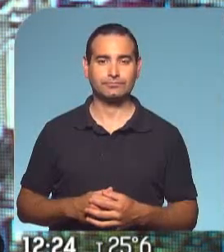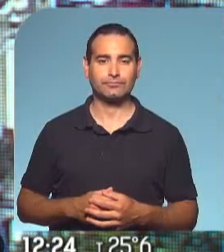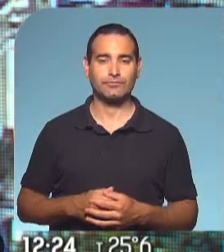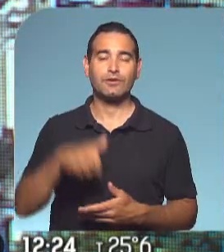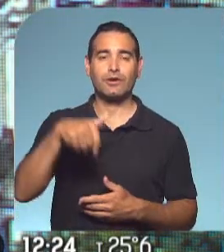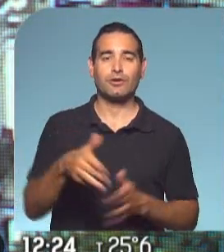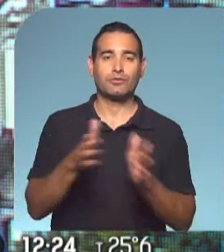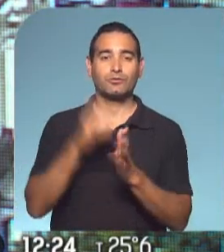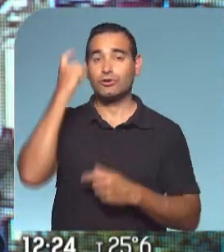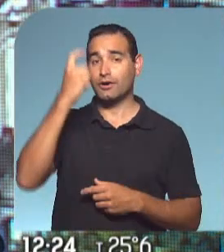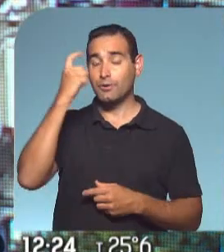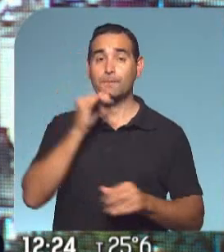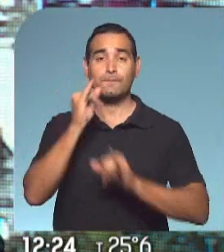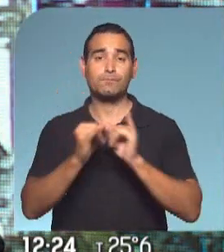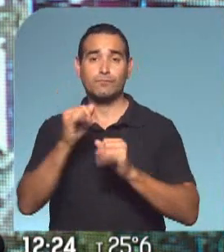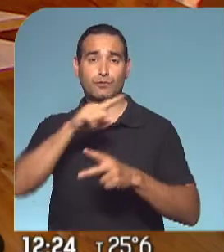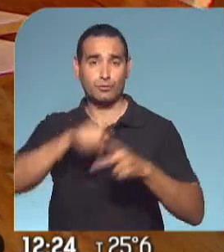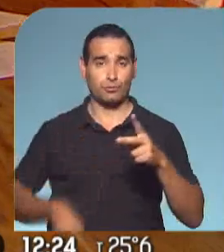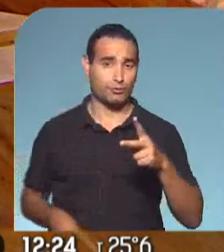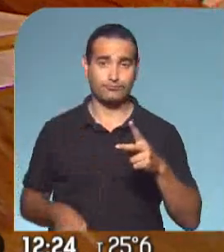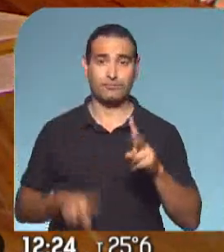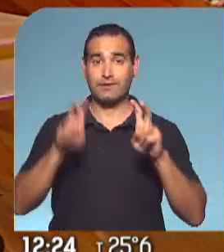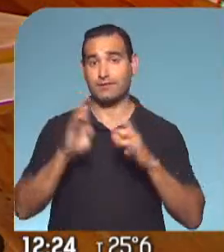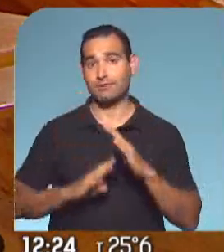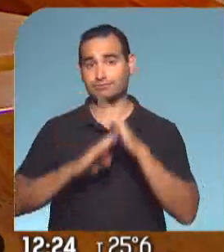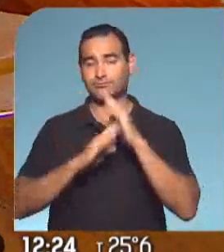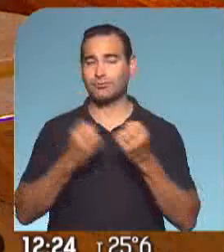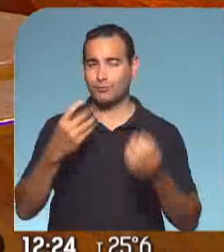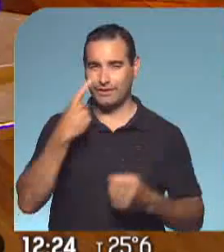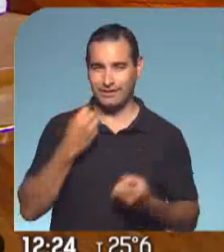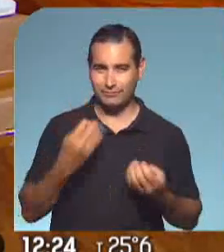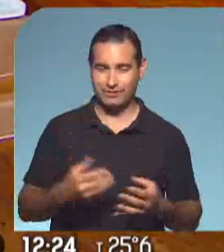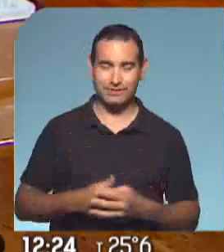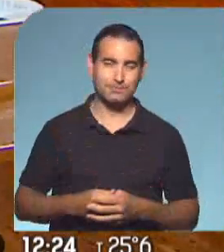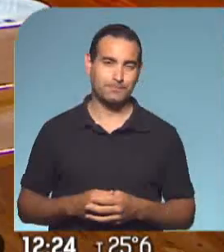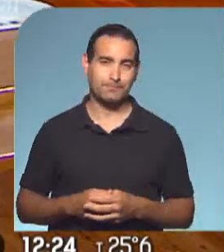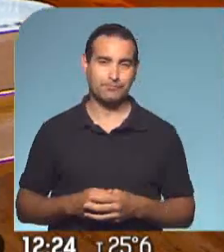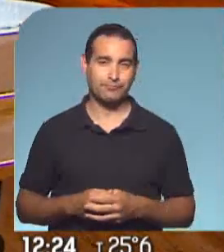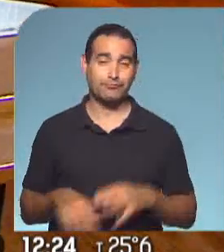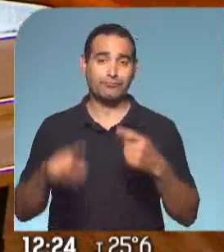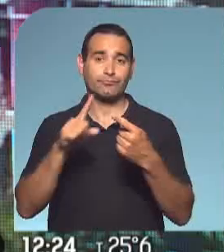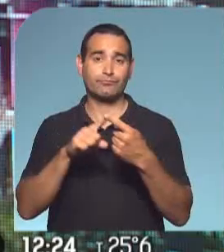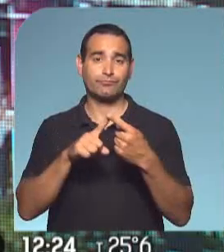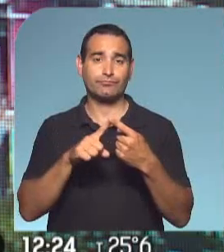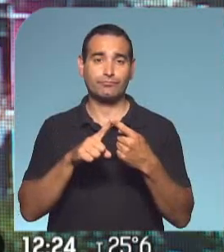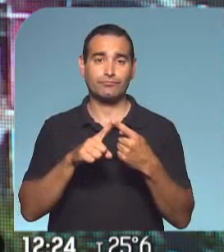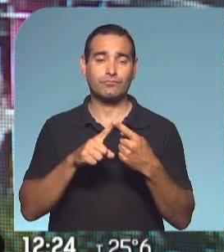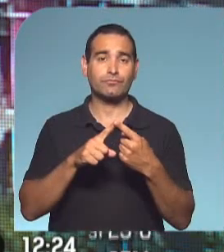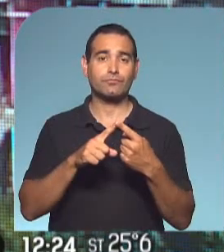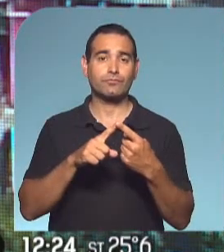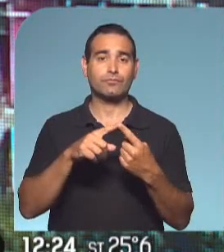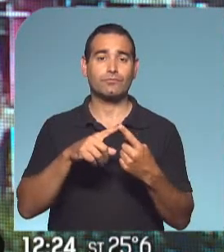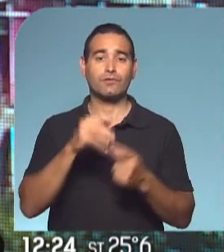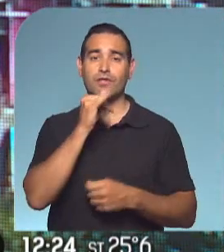Ya estamos con Raúl de la Torre para hablar de dos temas centrales. Raúl, buen día, ¿cómo ¿Qué estás? tal? Buen día, así Por es. un lado, la